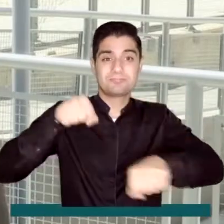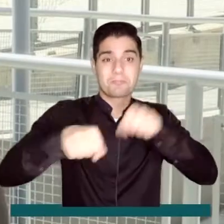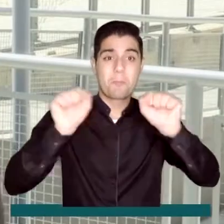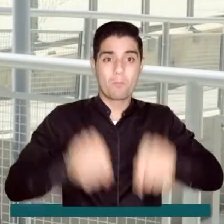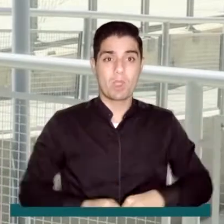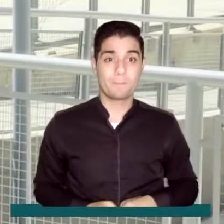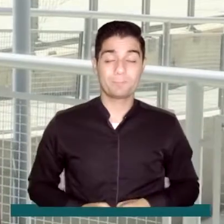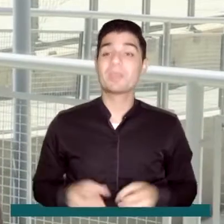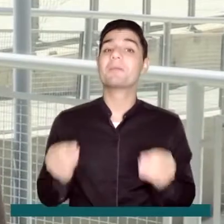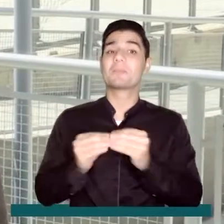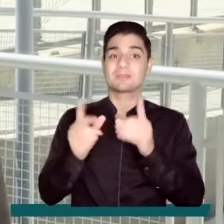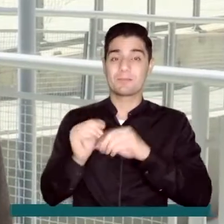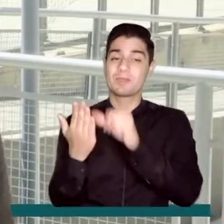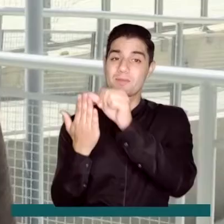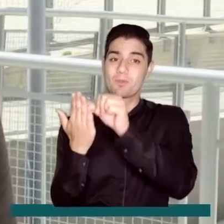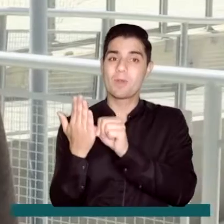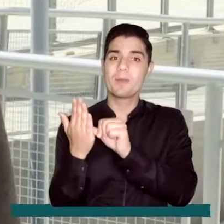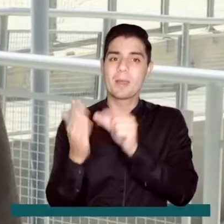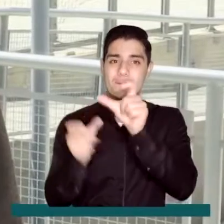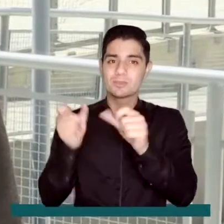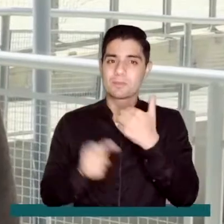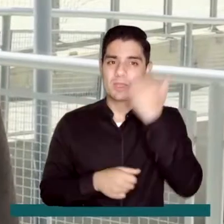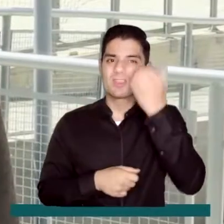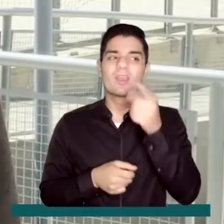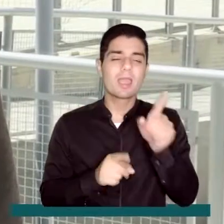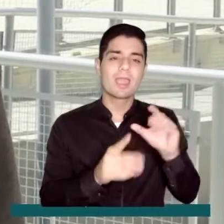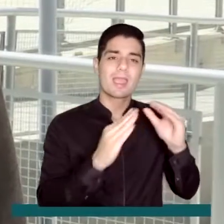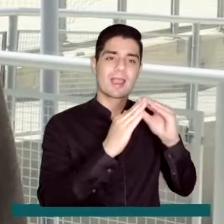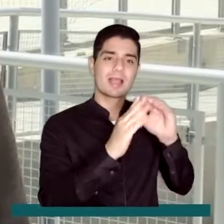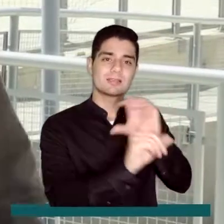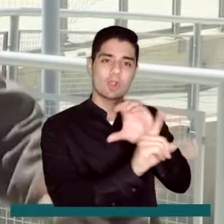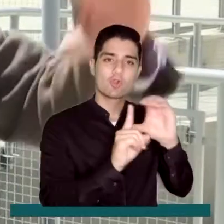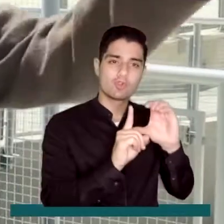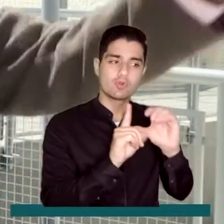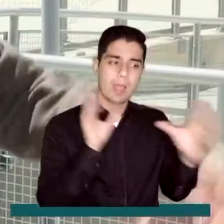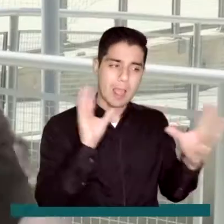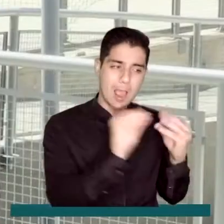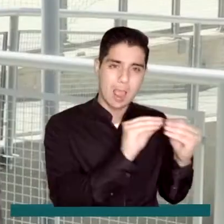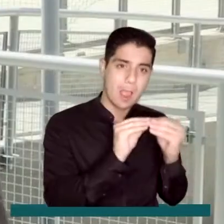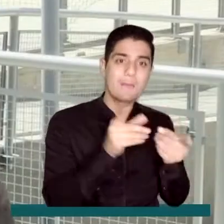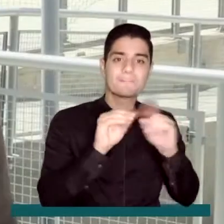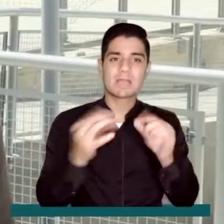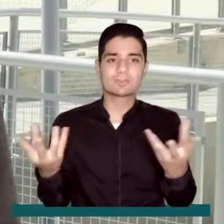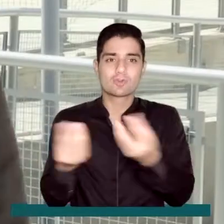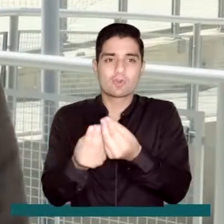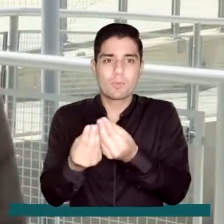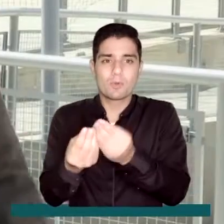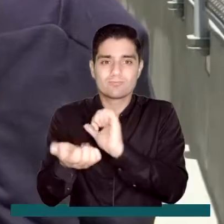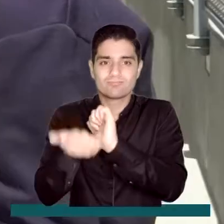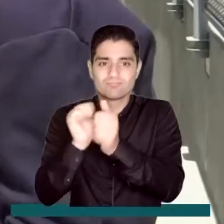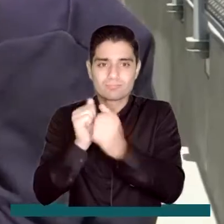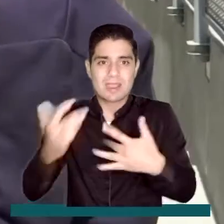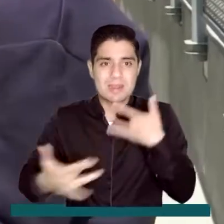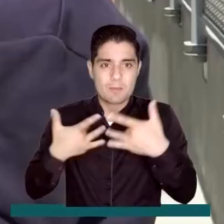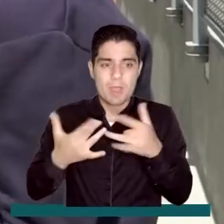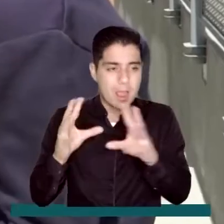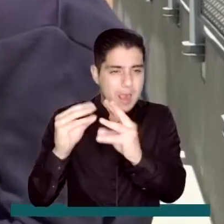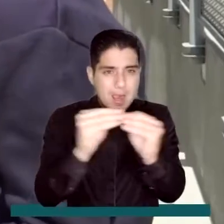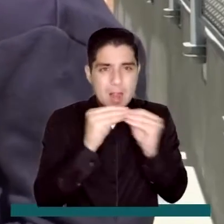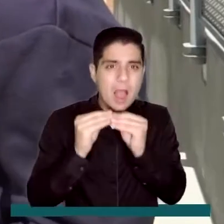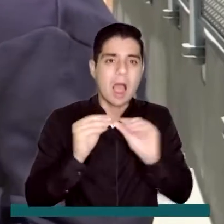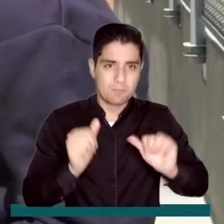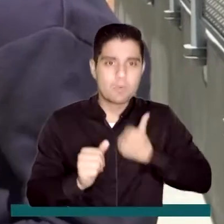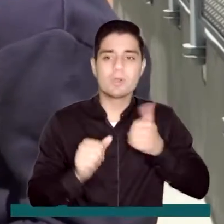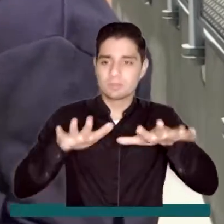que vamos a coordinar con la casa de la cultura y la unidad recreativa de deportes para echar los escenarios que tenemos aquí en el municipio ay me gusta